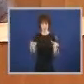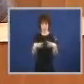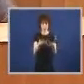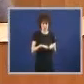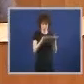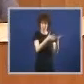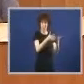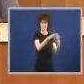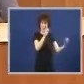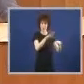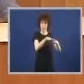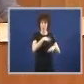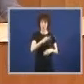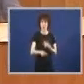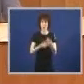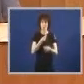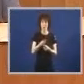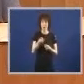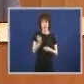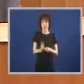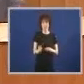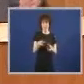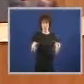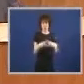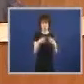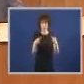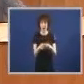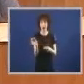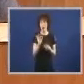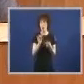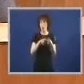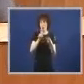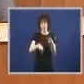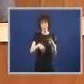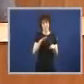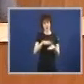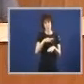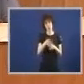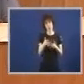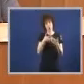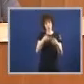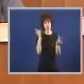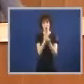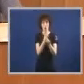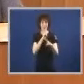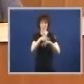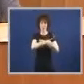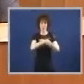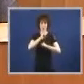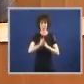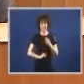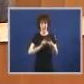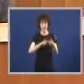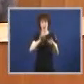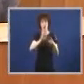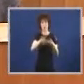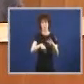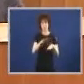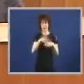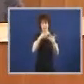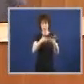a cabo unha renda social contra a pobreza extrema. Ofrecémoslle este pacto para poder loitar contra a pobreza enerxética. E ofrecémoslle este pacto para poder loitar contra